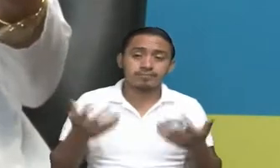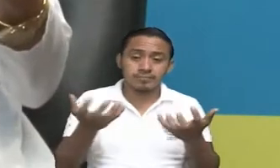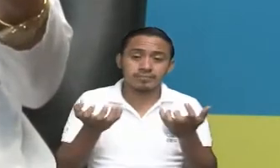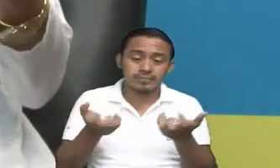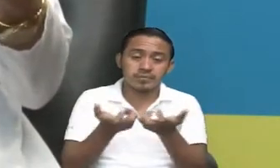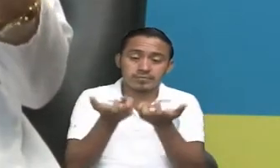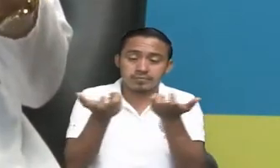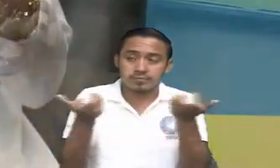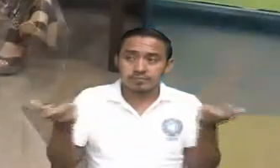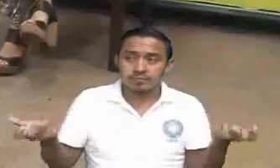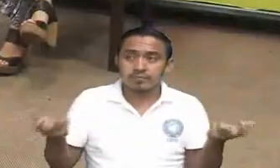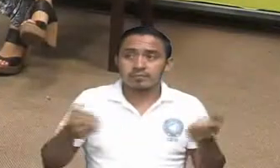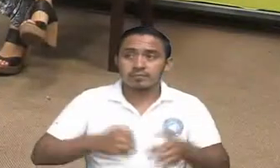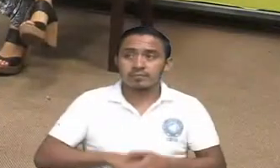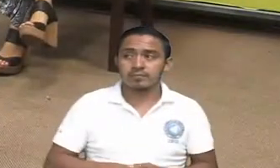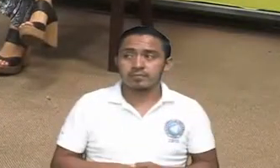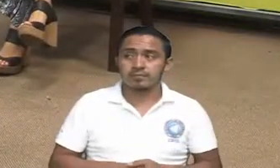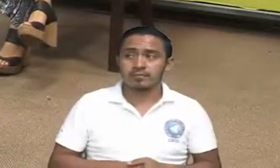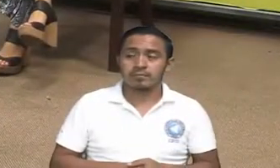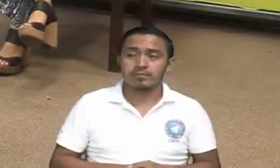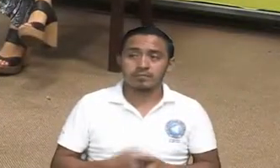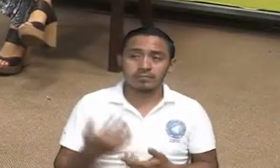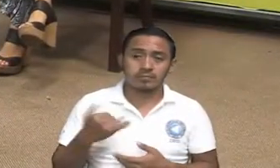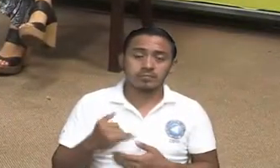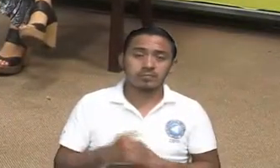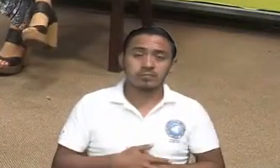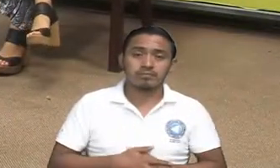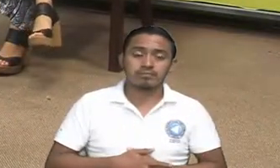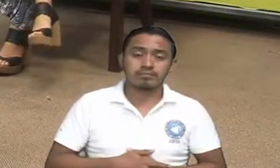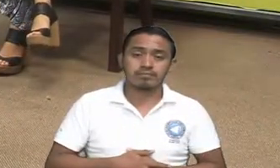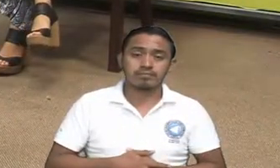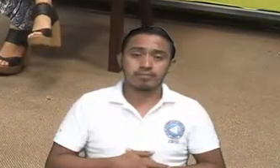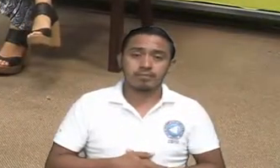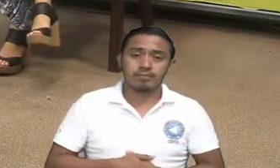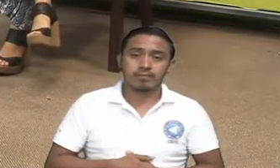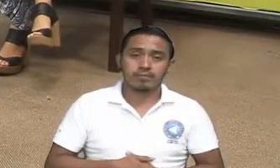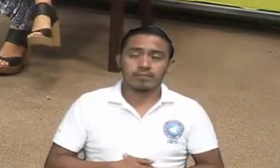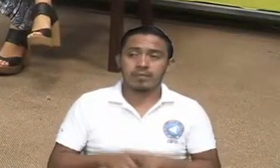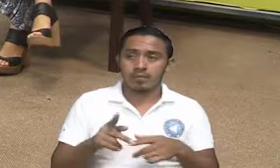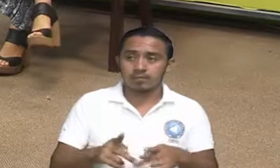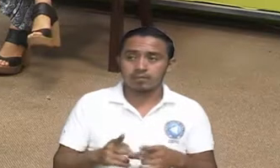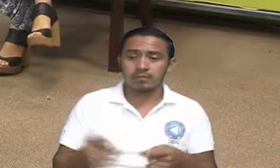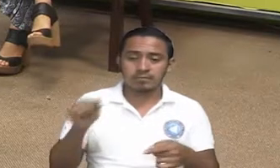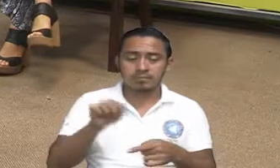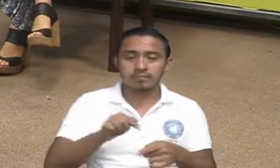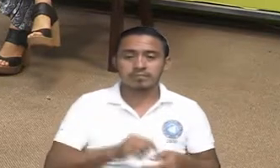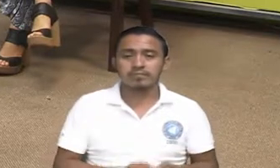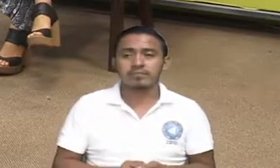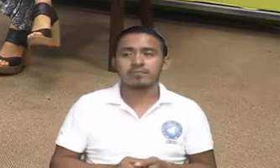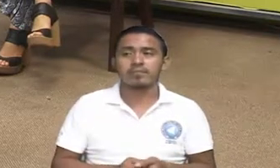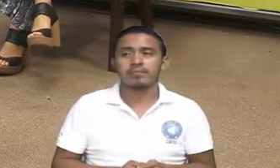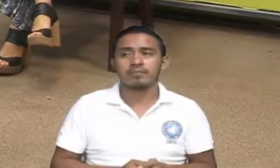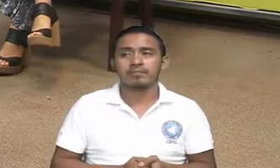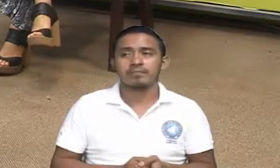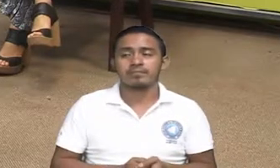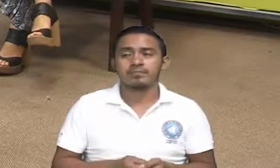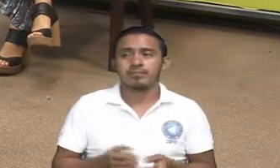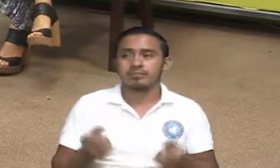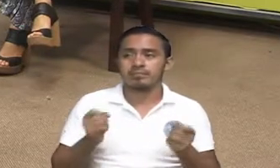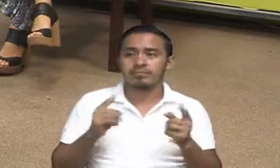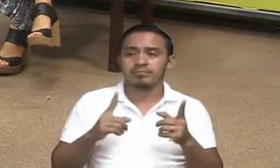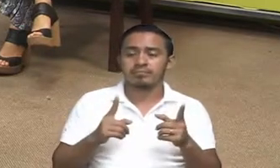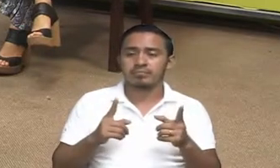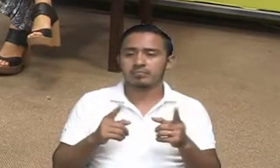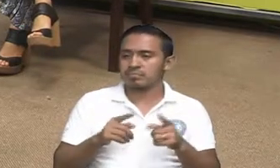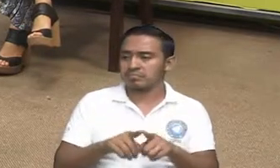separar realmente. ¿Han habido casos? Sí, se quieren separar. Casos de que personas que están en esa situación van a... Y se sorprende que ¡pum!,